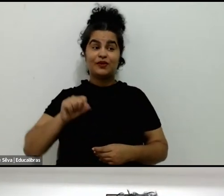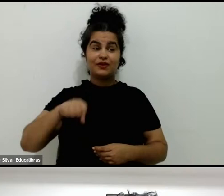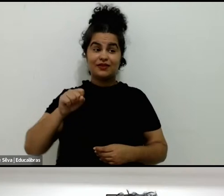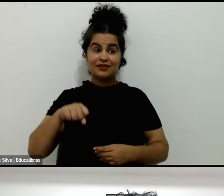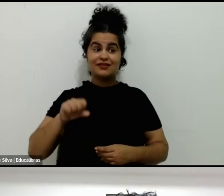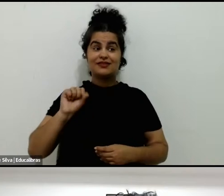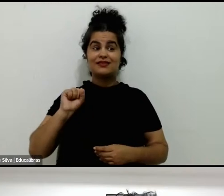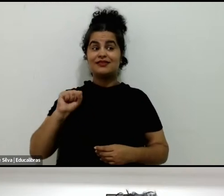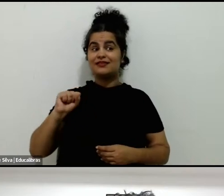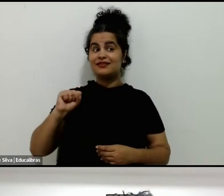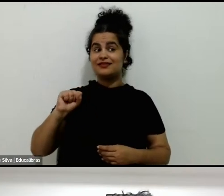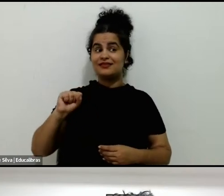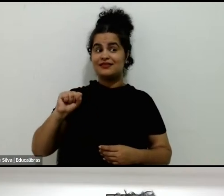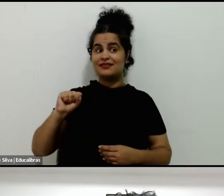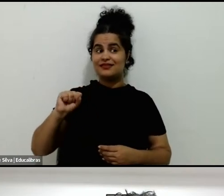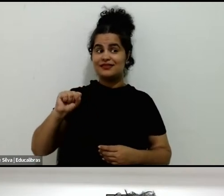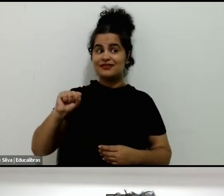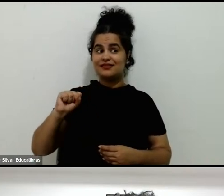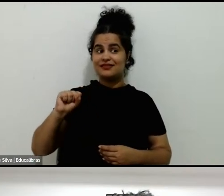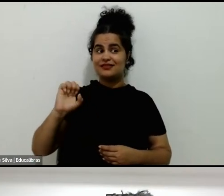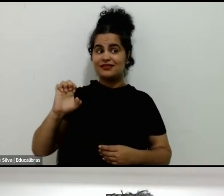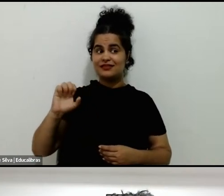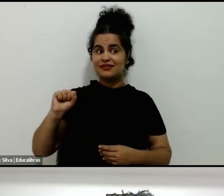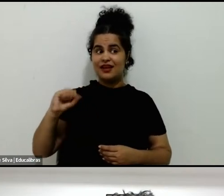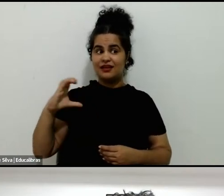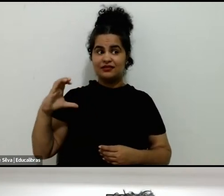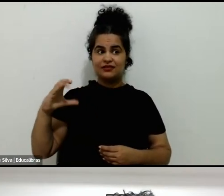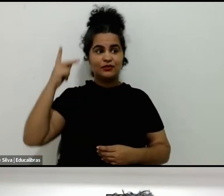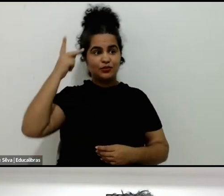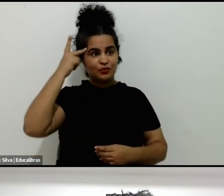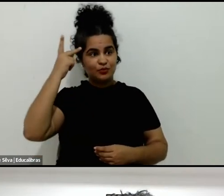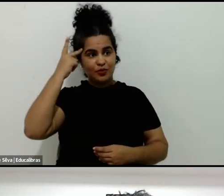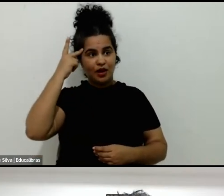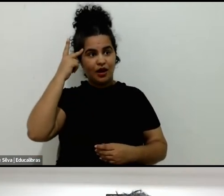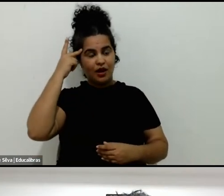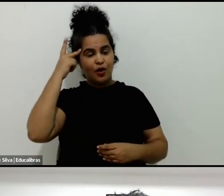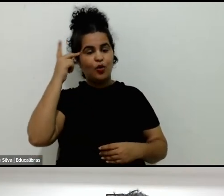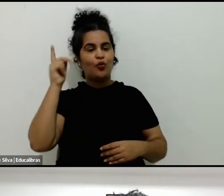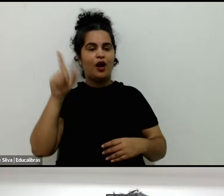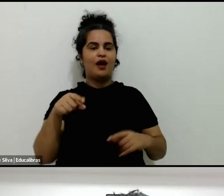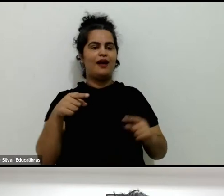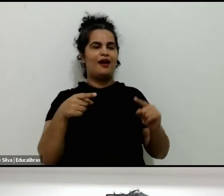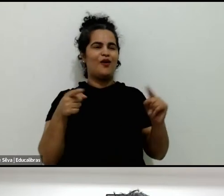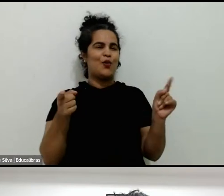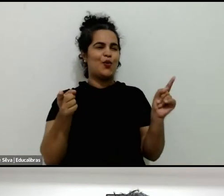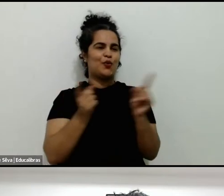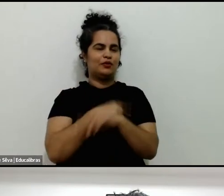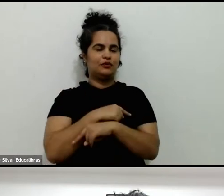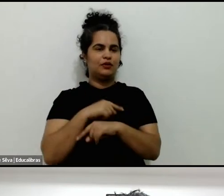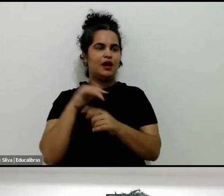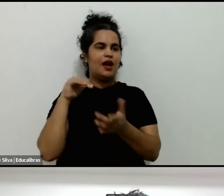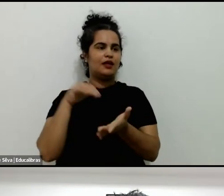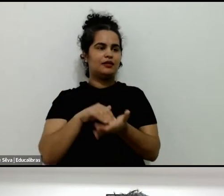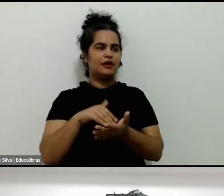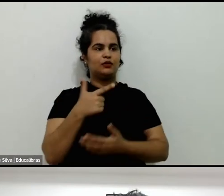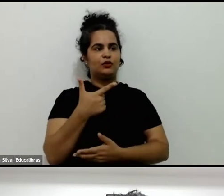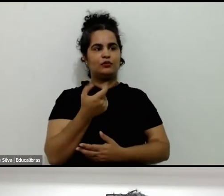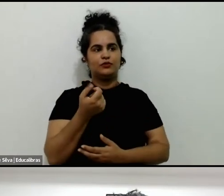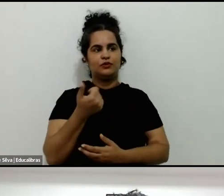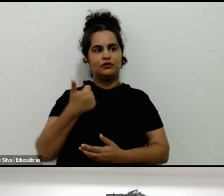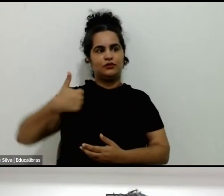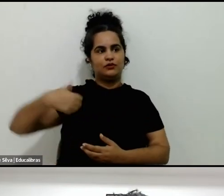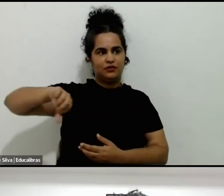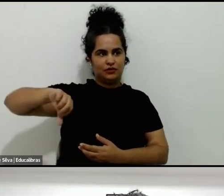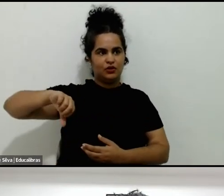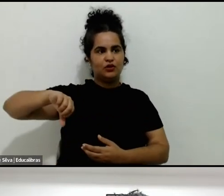Paulo va diametralmente en la oposición. A gente tenía, hasta 2019, estamos